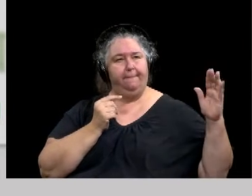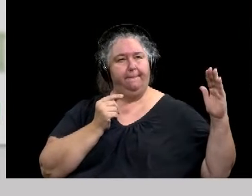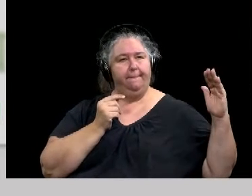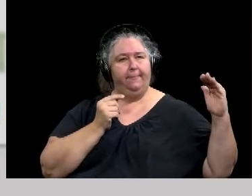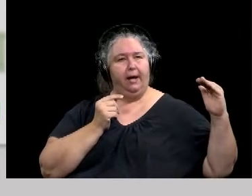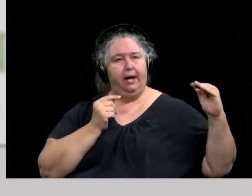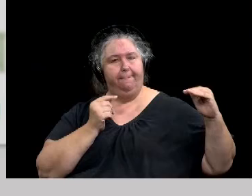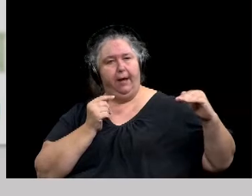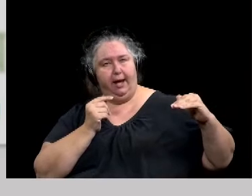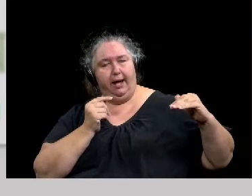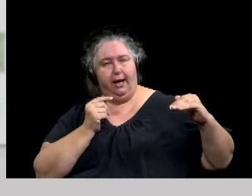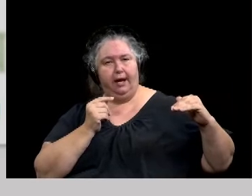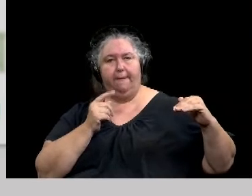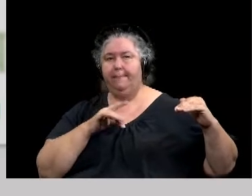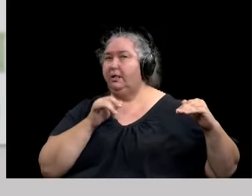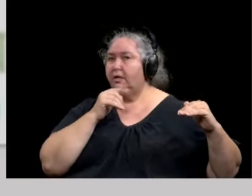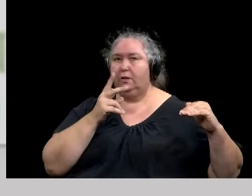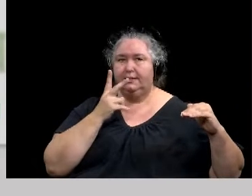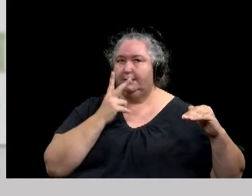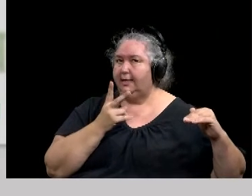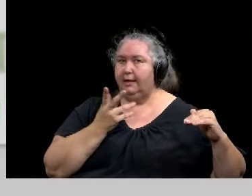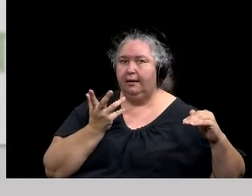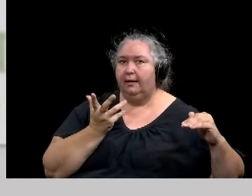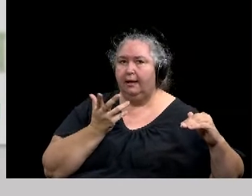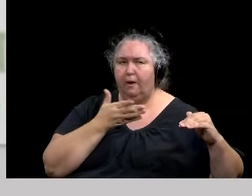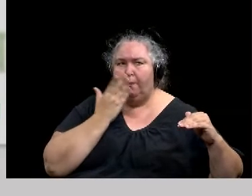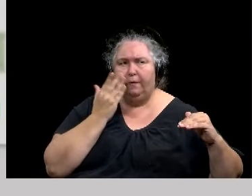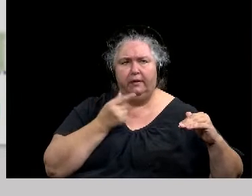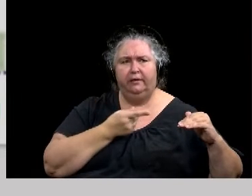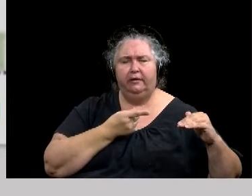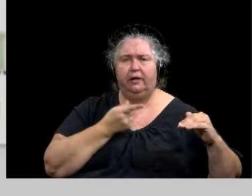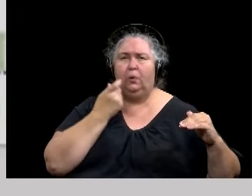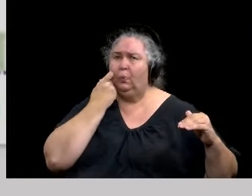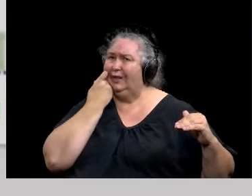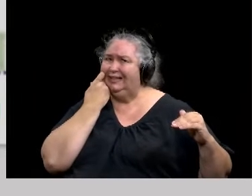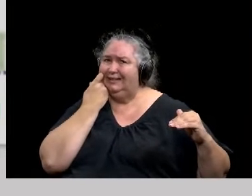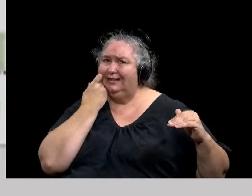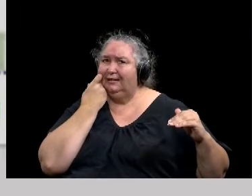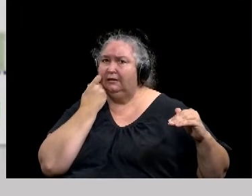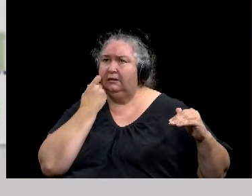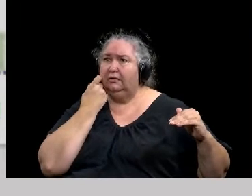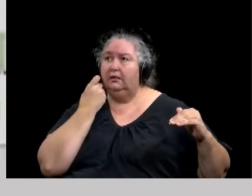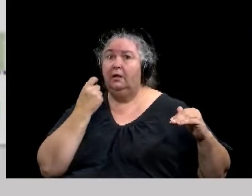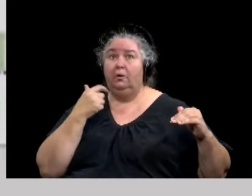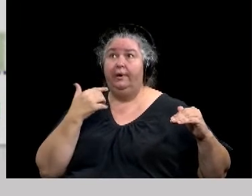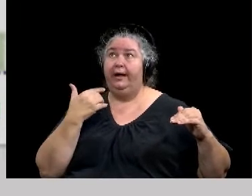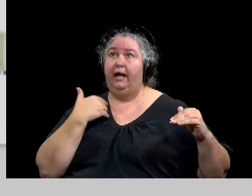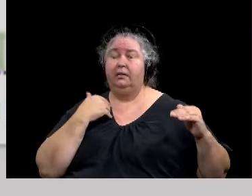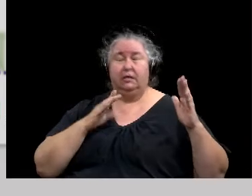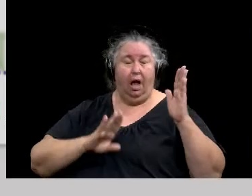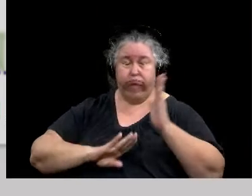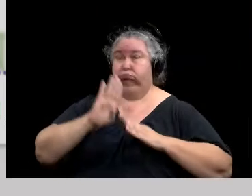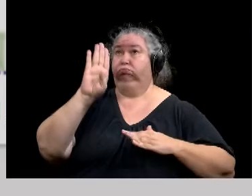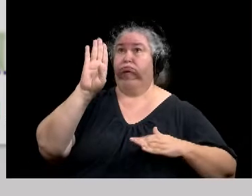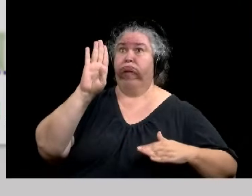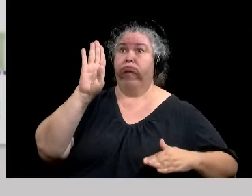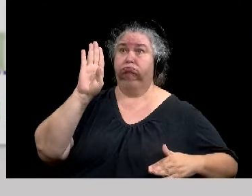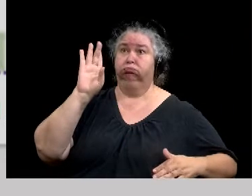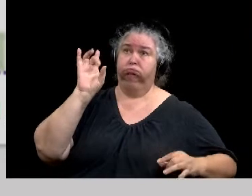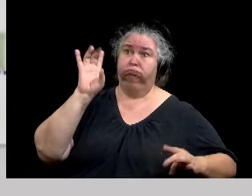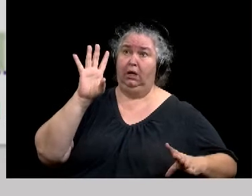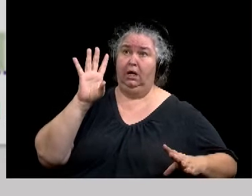y pudimos ver ese retorno en la línea básica cuando vimos